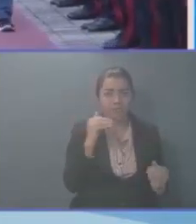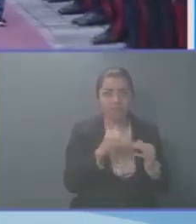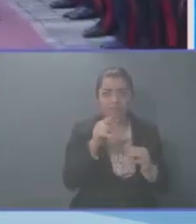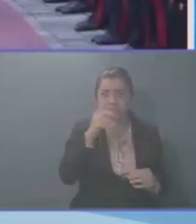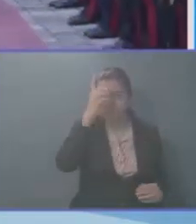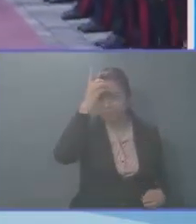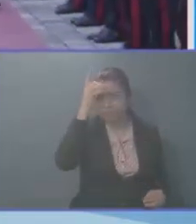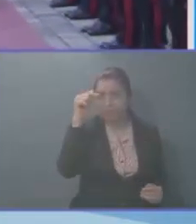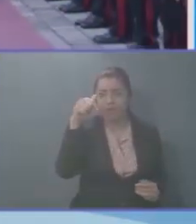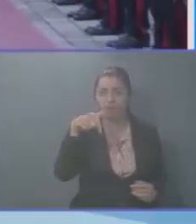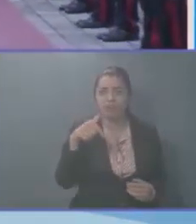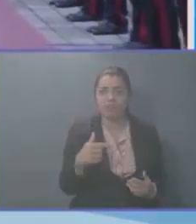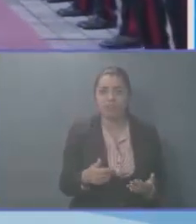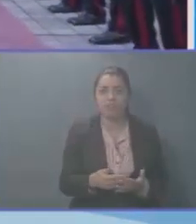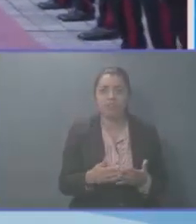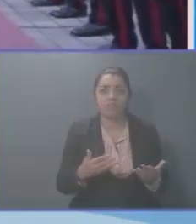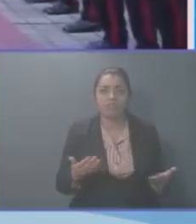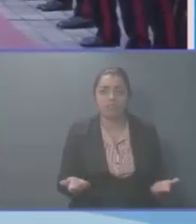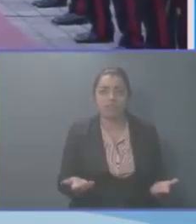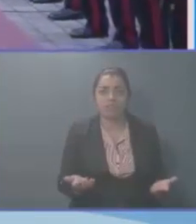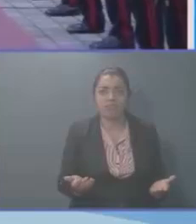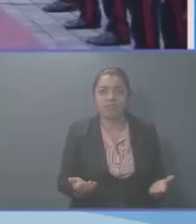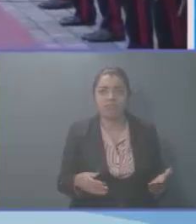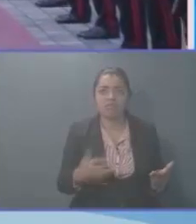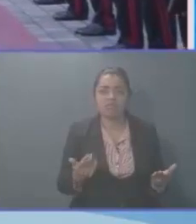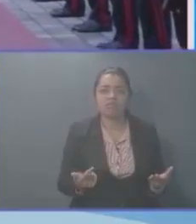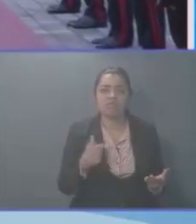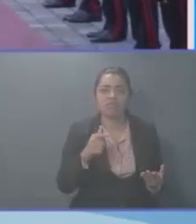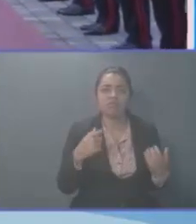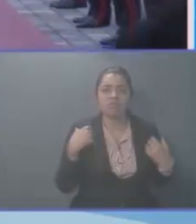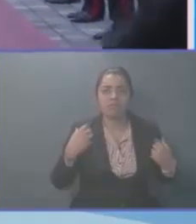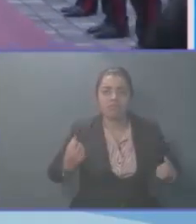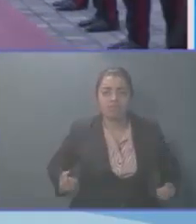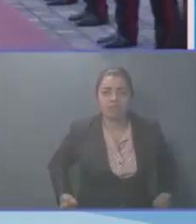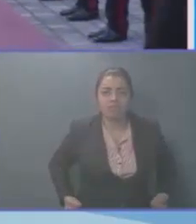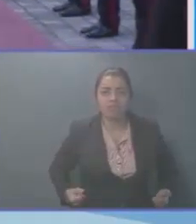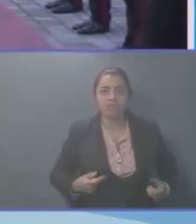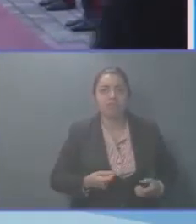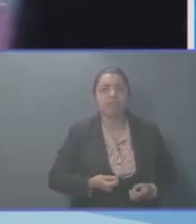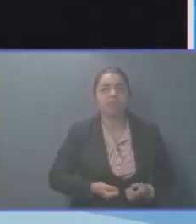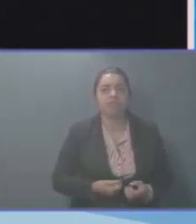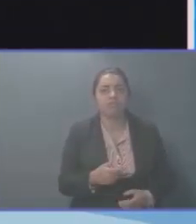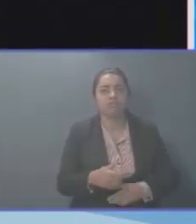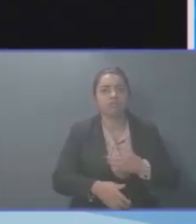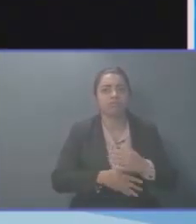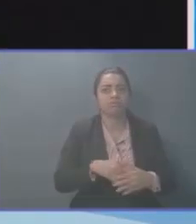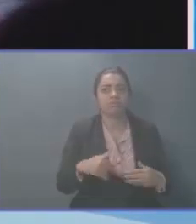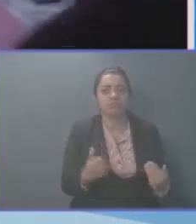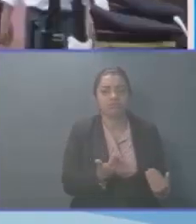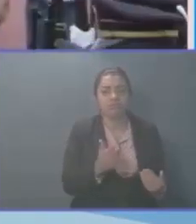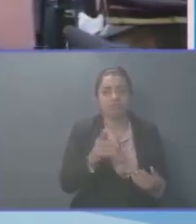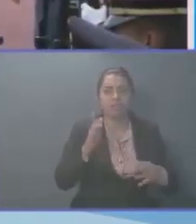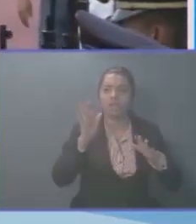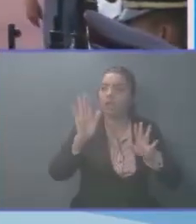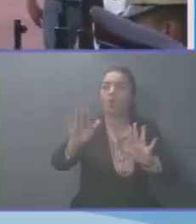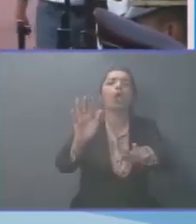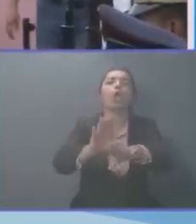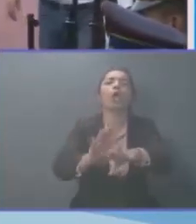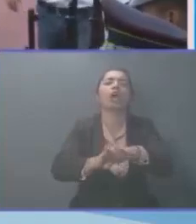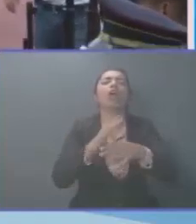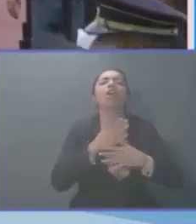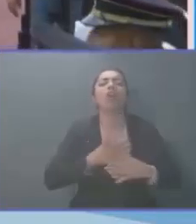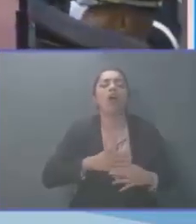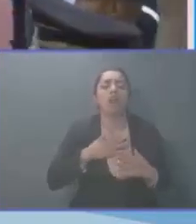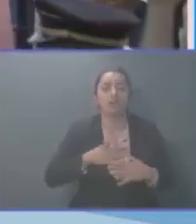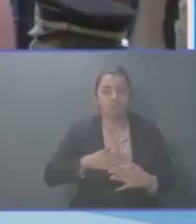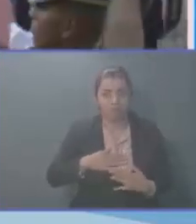se trata de minimizar por parte del Ejecutivo, emitiendo comunicados donde llaman a la calma, que lo que se